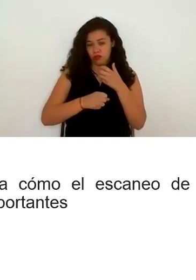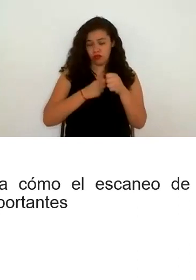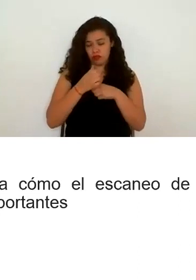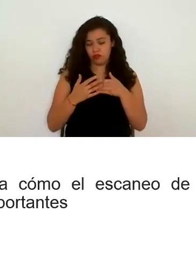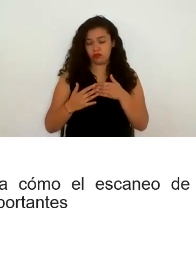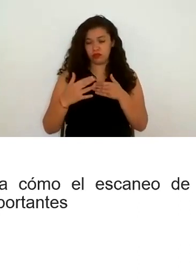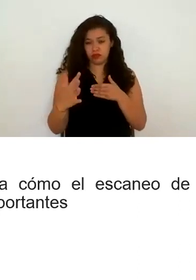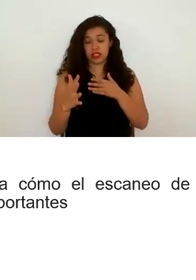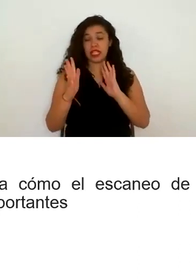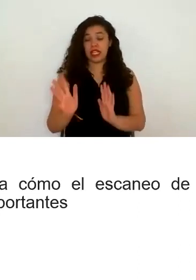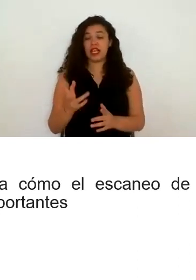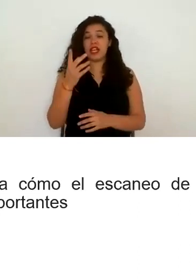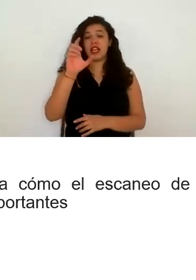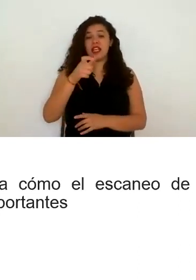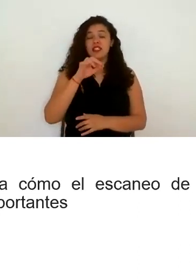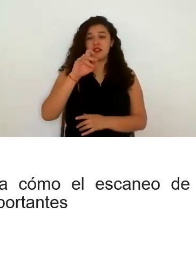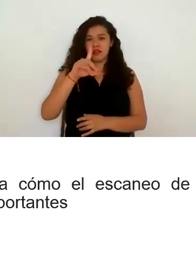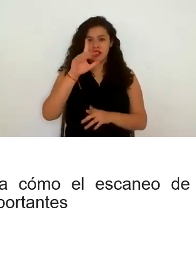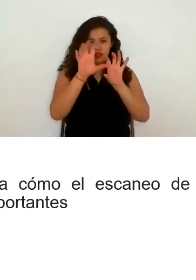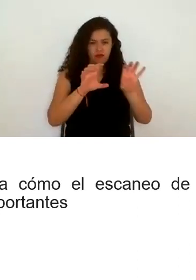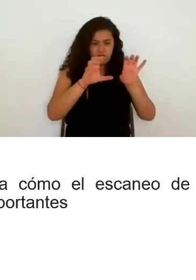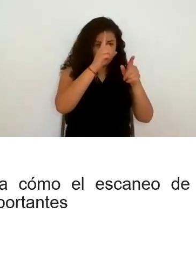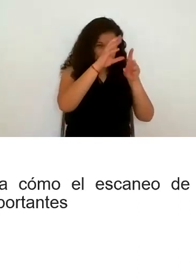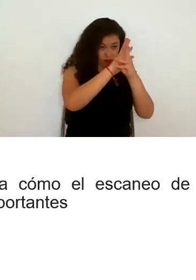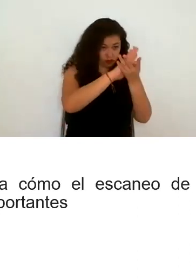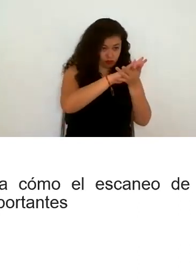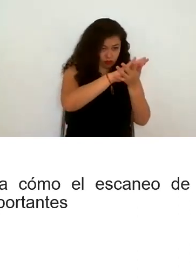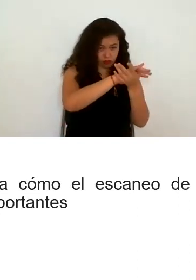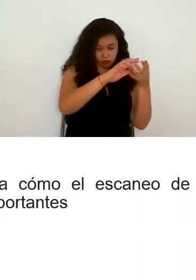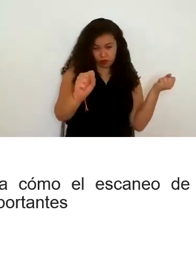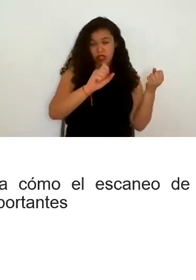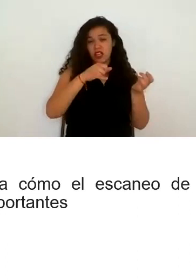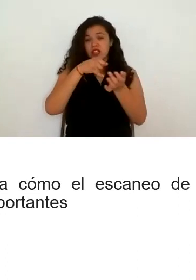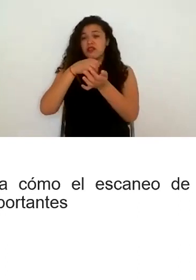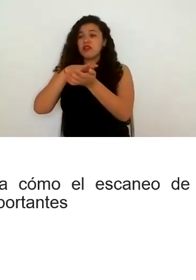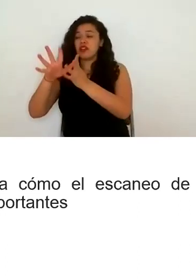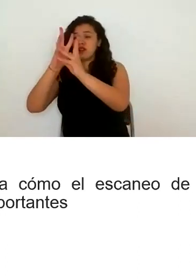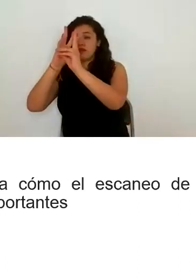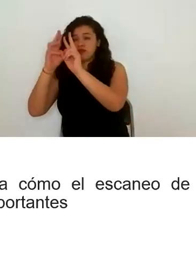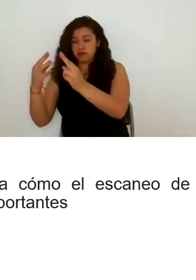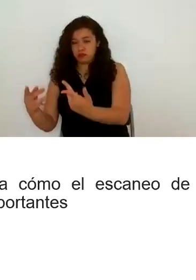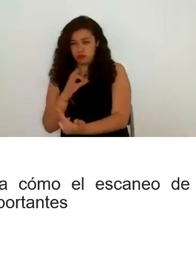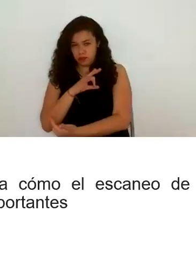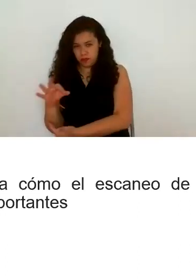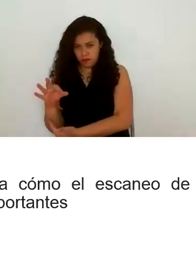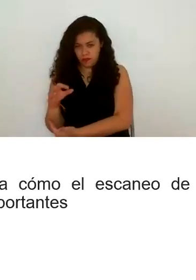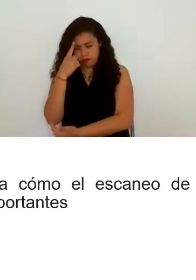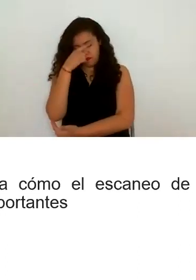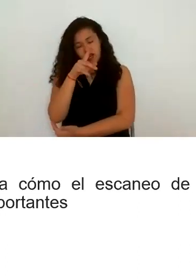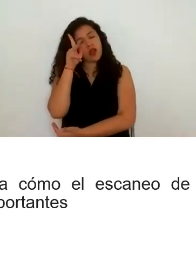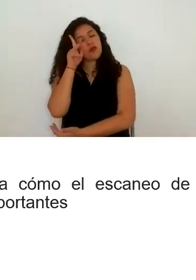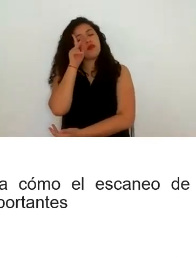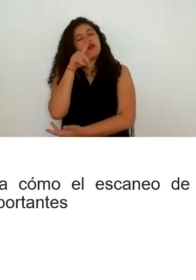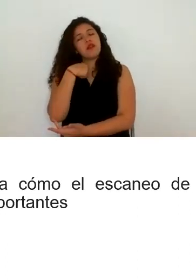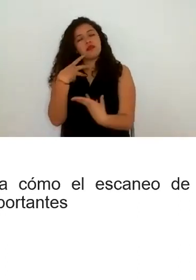el XML y puedo destruir la impresión que realicé para tener la evidencia de las comprobaciones de